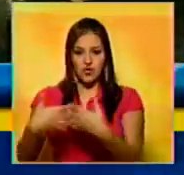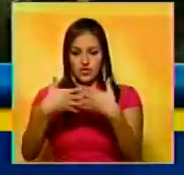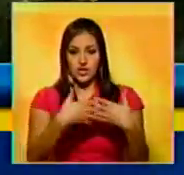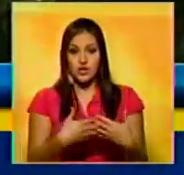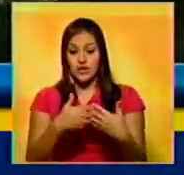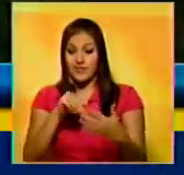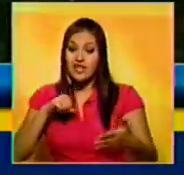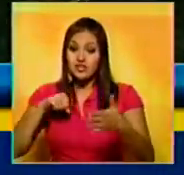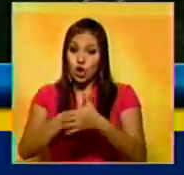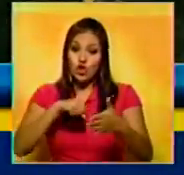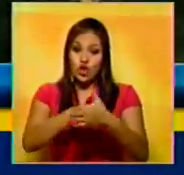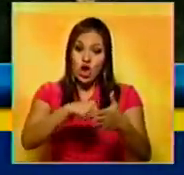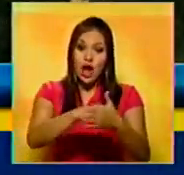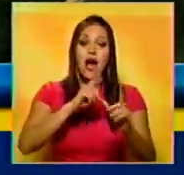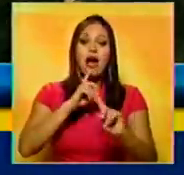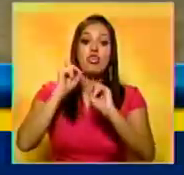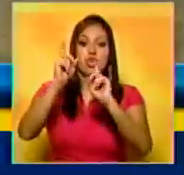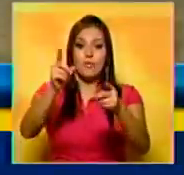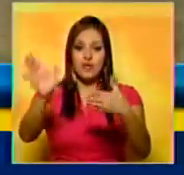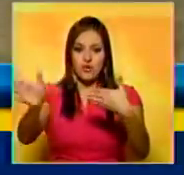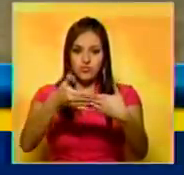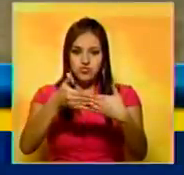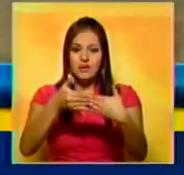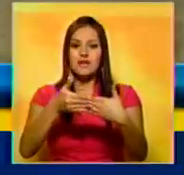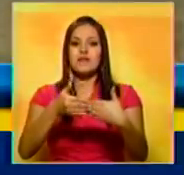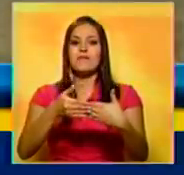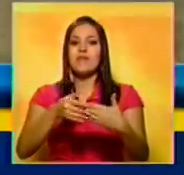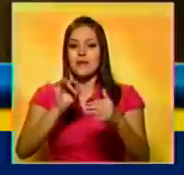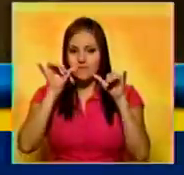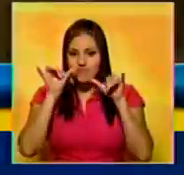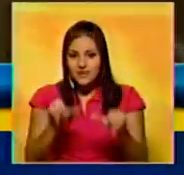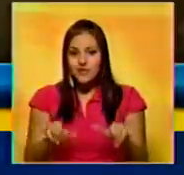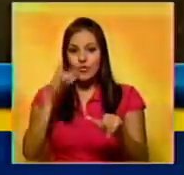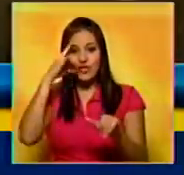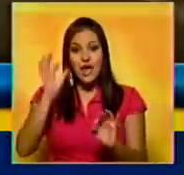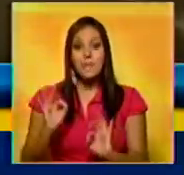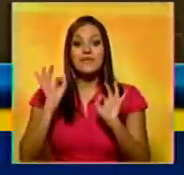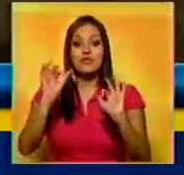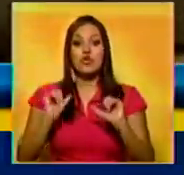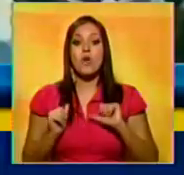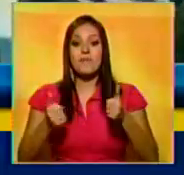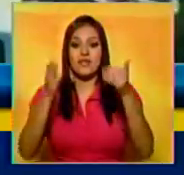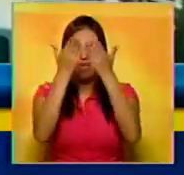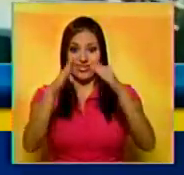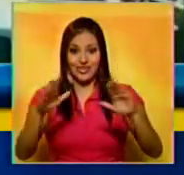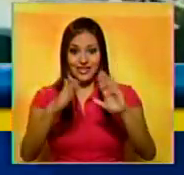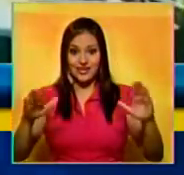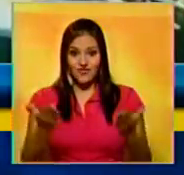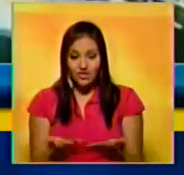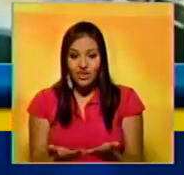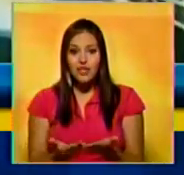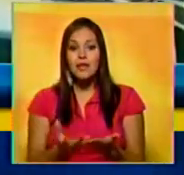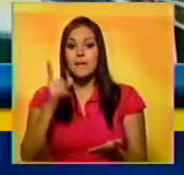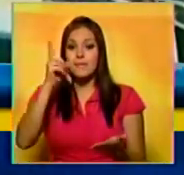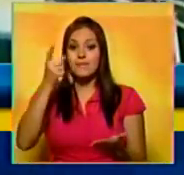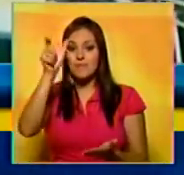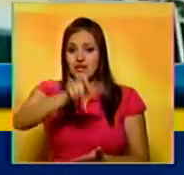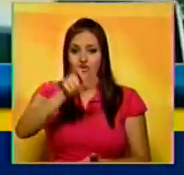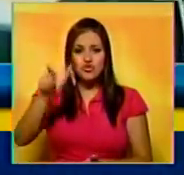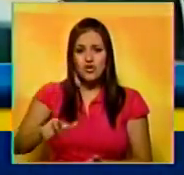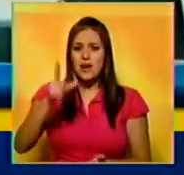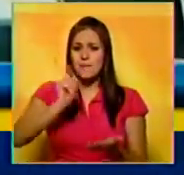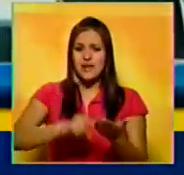congestión provocó el cierre de la autopista en ambas direcciones en el día de Acción de Gracias cuando miles de ciudadanos viajan por la festividad